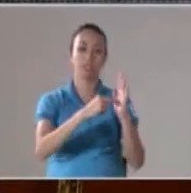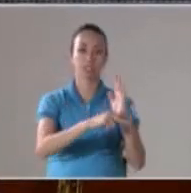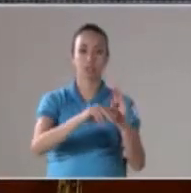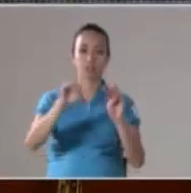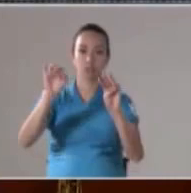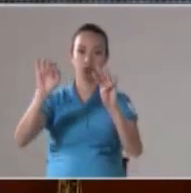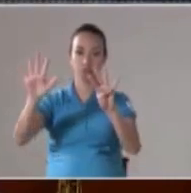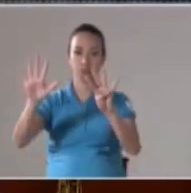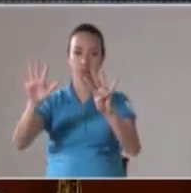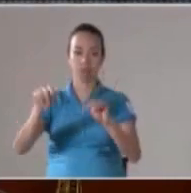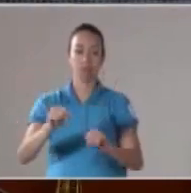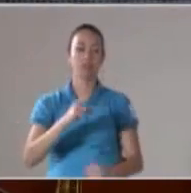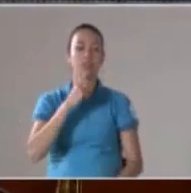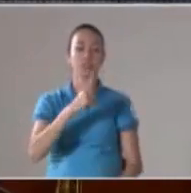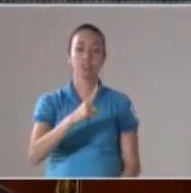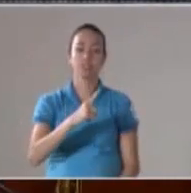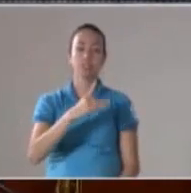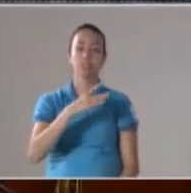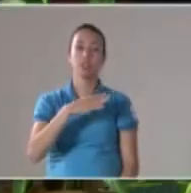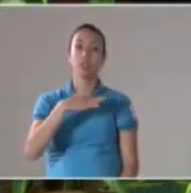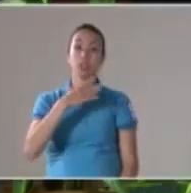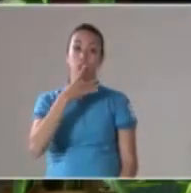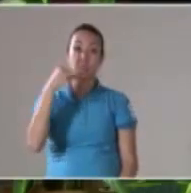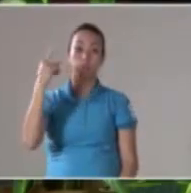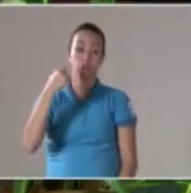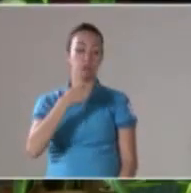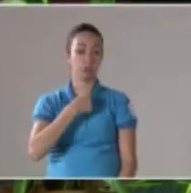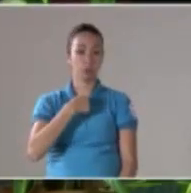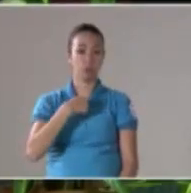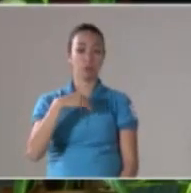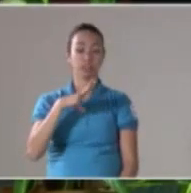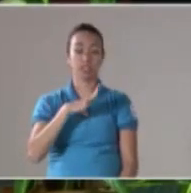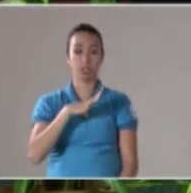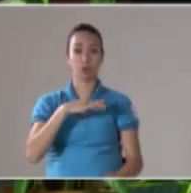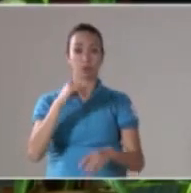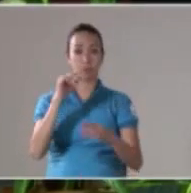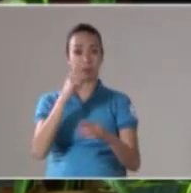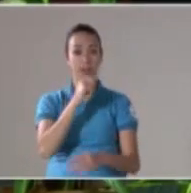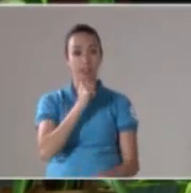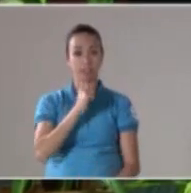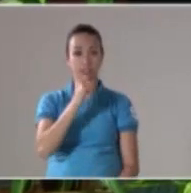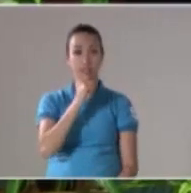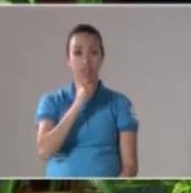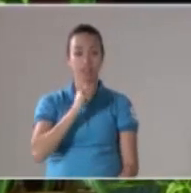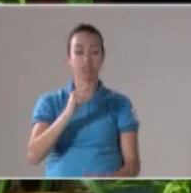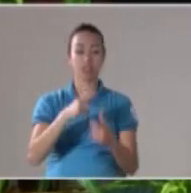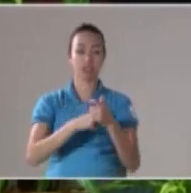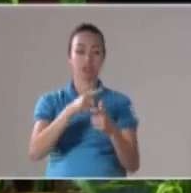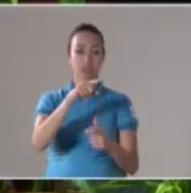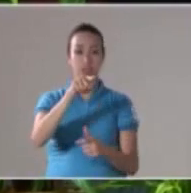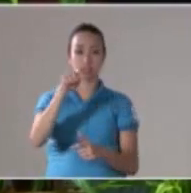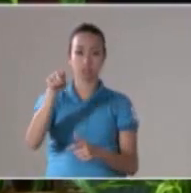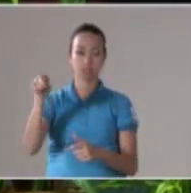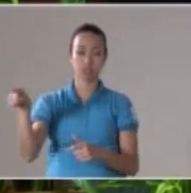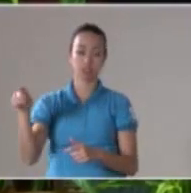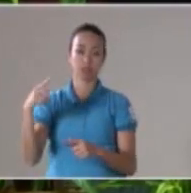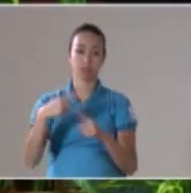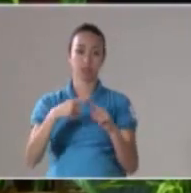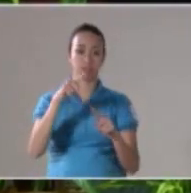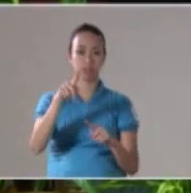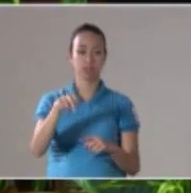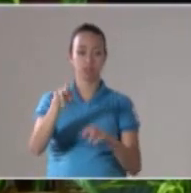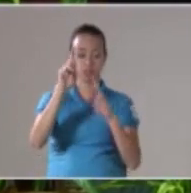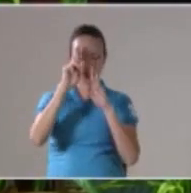Yo he tenido paciencia con ustedes, por eso respeto a mí mismo, controlé mis deseos. Pero ¿qué Biblia